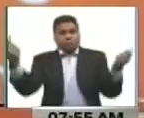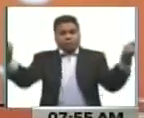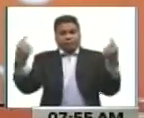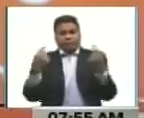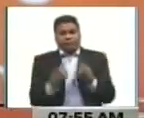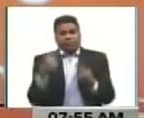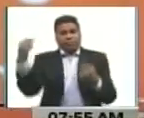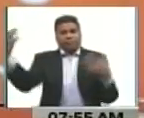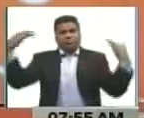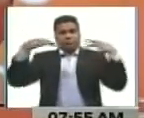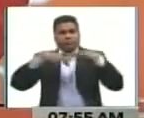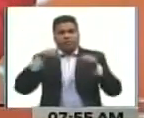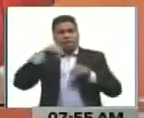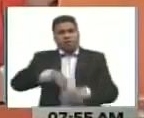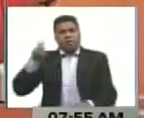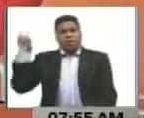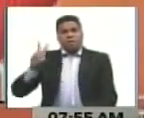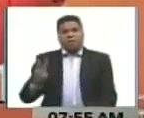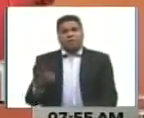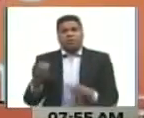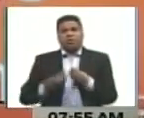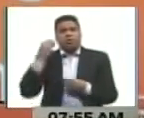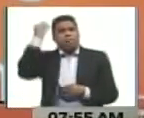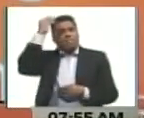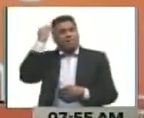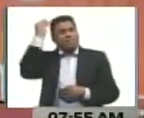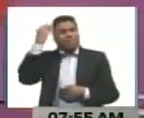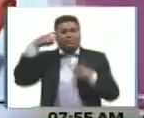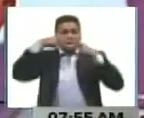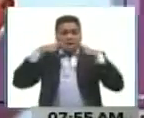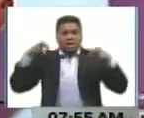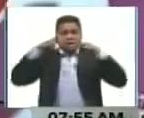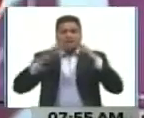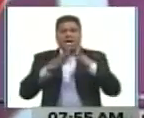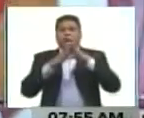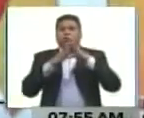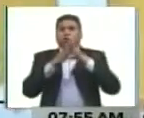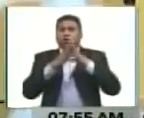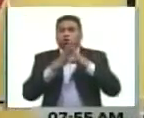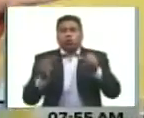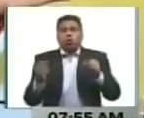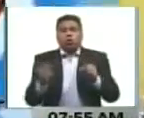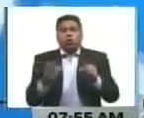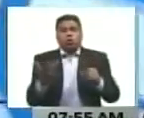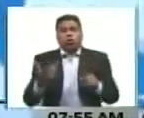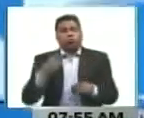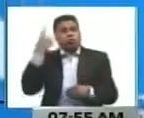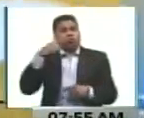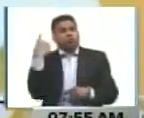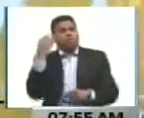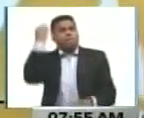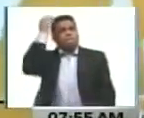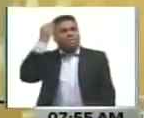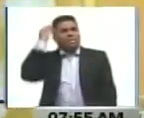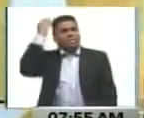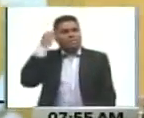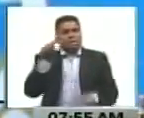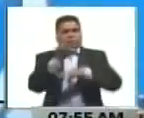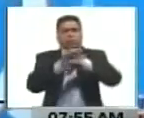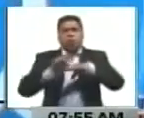la activación de mecanismos para pensar, para analizar y de llevar, no solamente llevar del pensamiento al